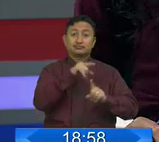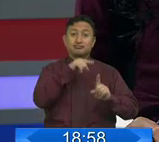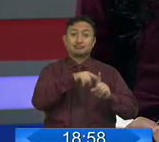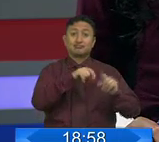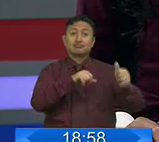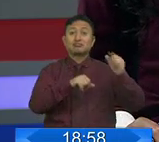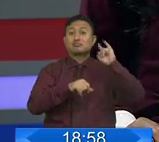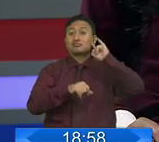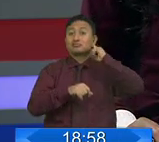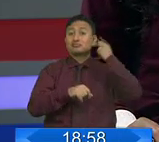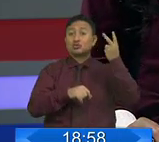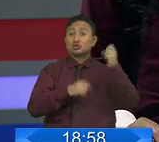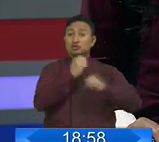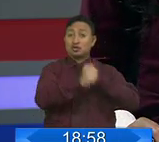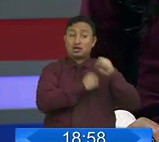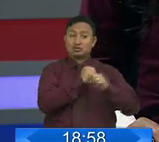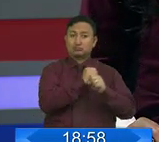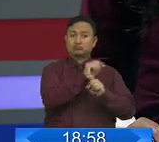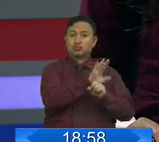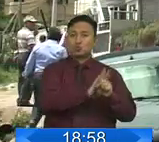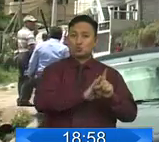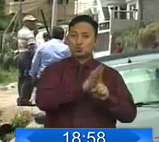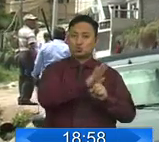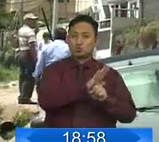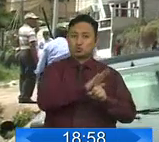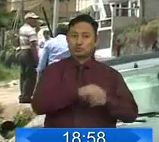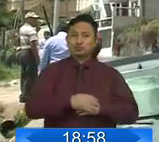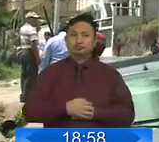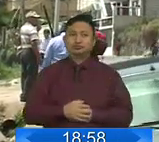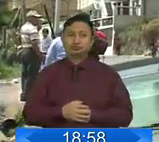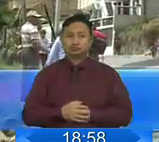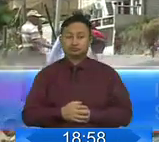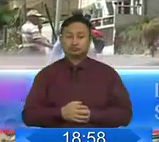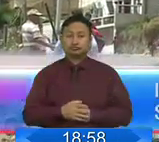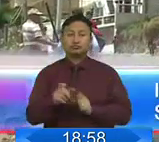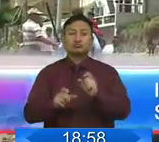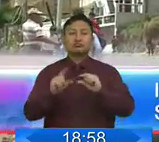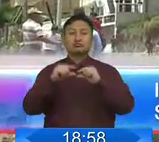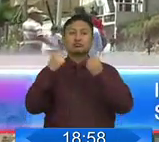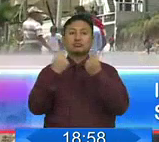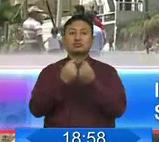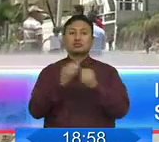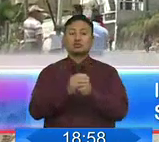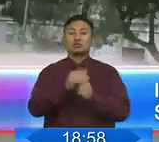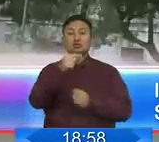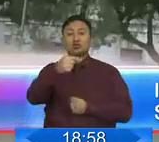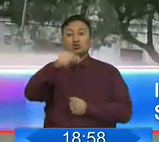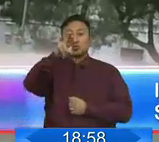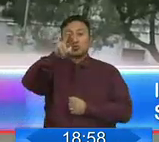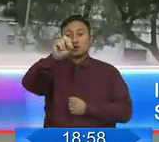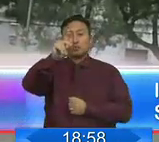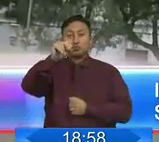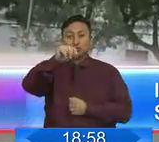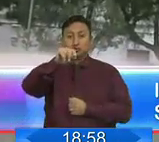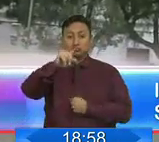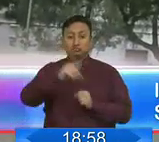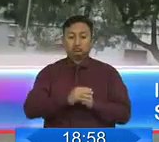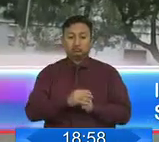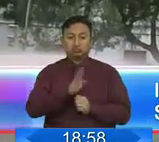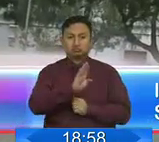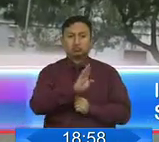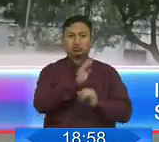una niña de 12 años. A los habitantes de Guápulo les resulta difícil asimilar que el pastor de su